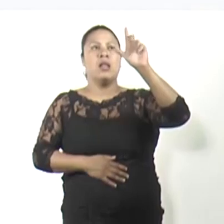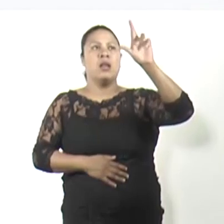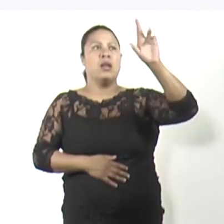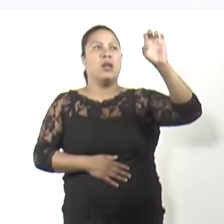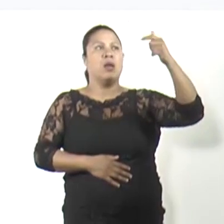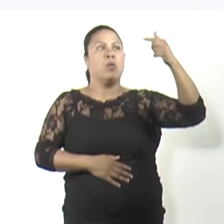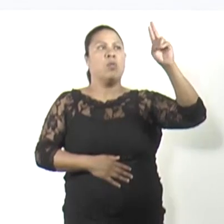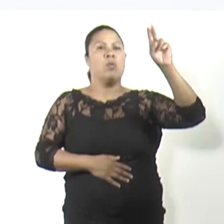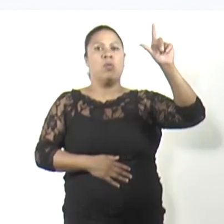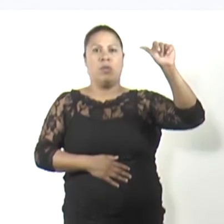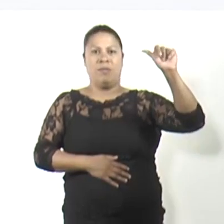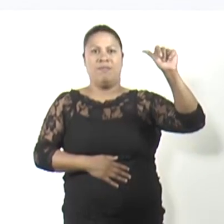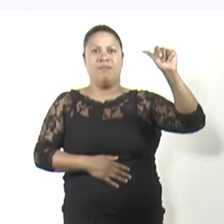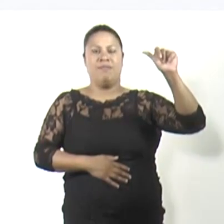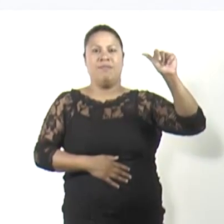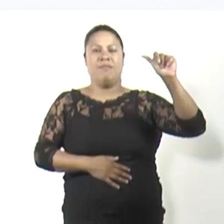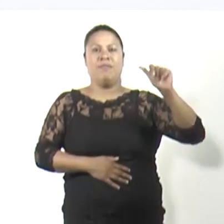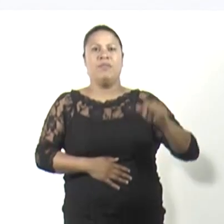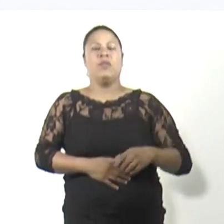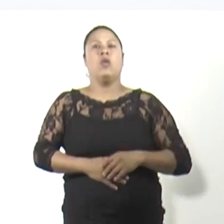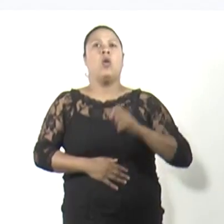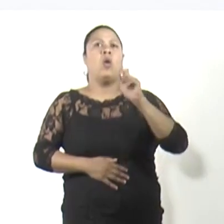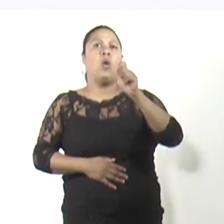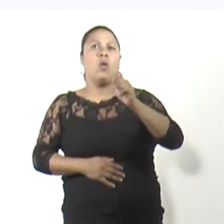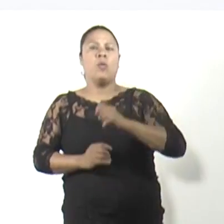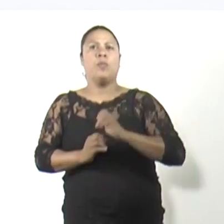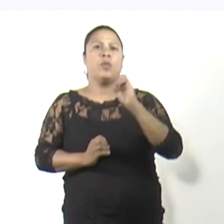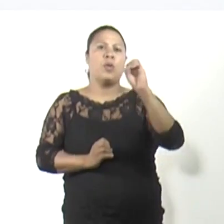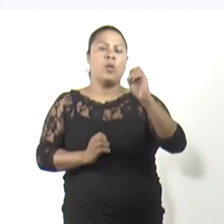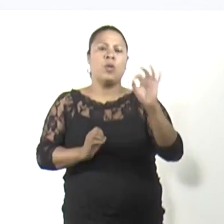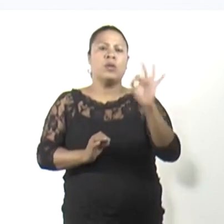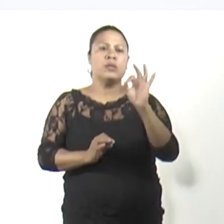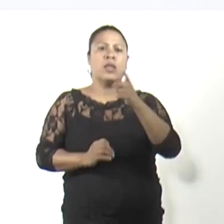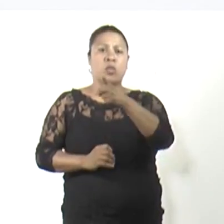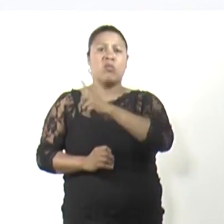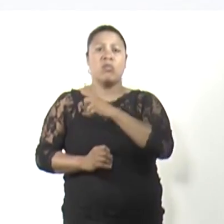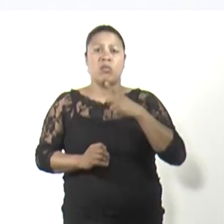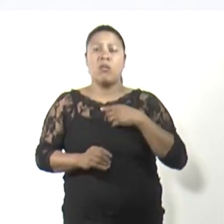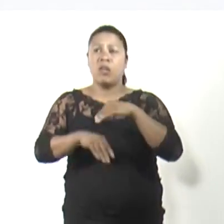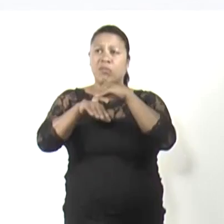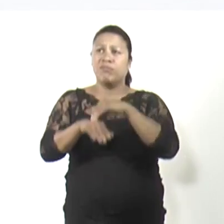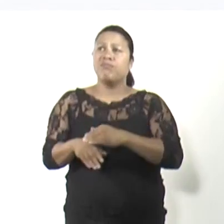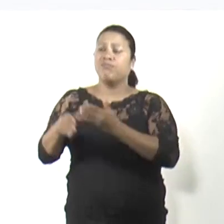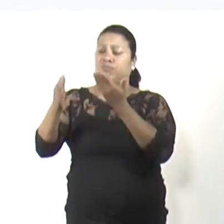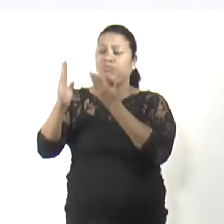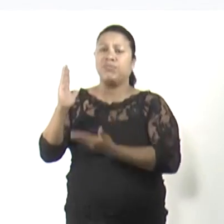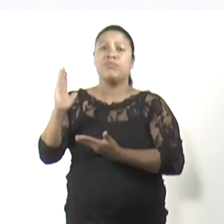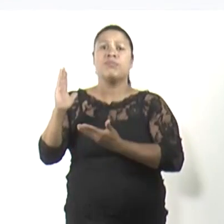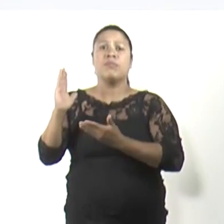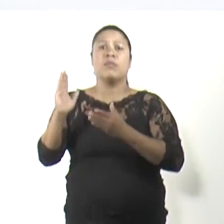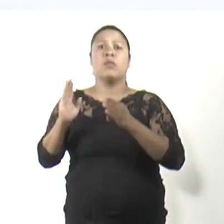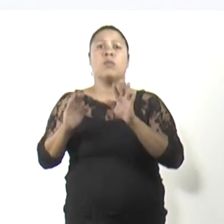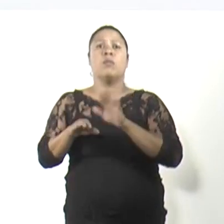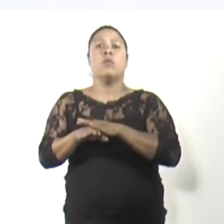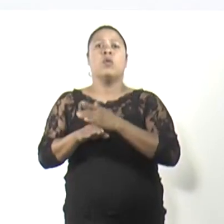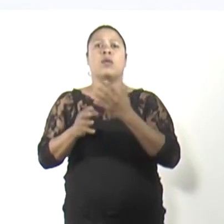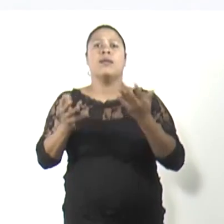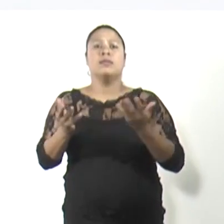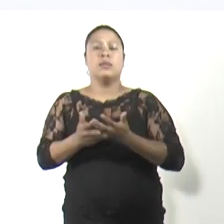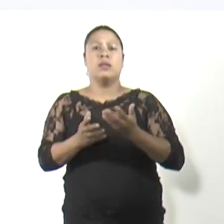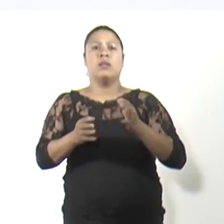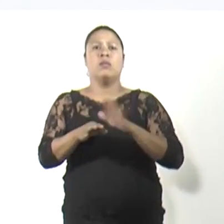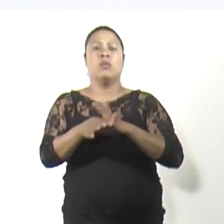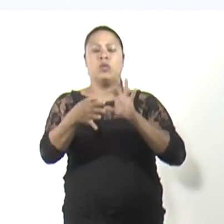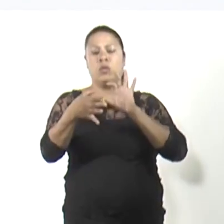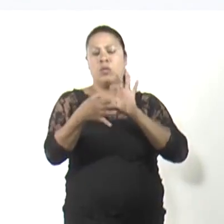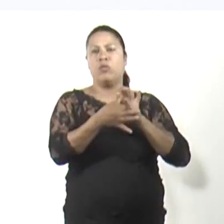regula, o aquello que ha de cumplirse por estar convenido por la